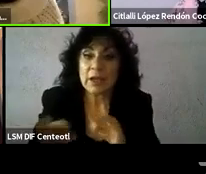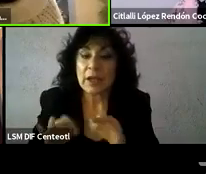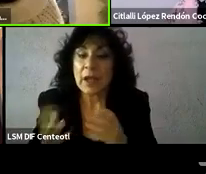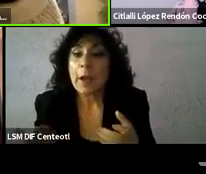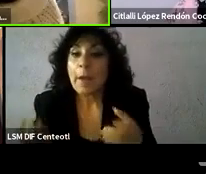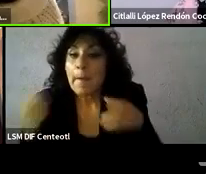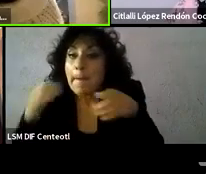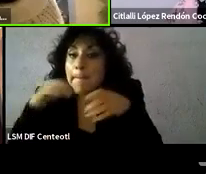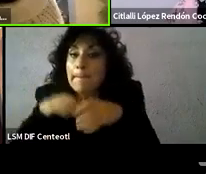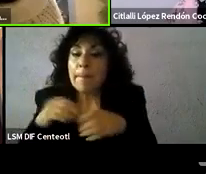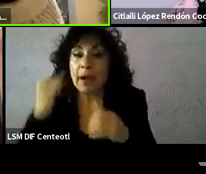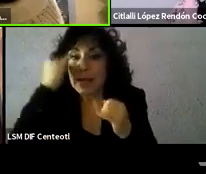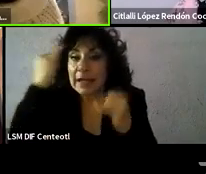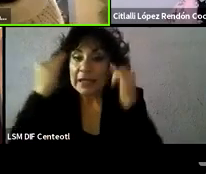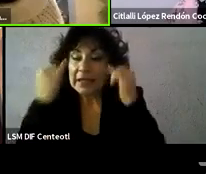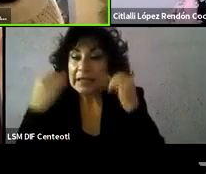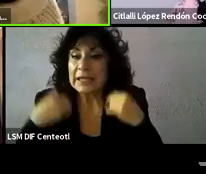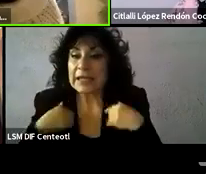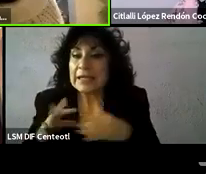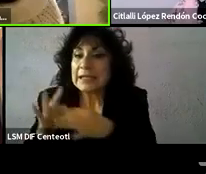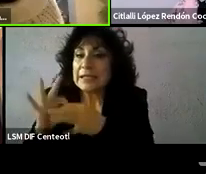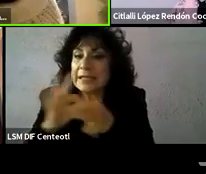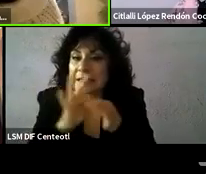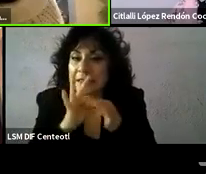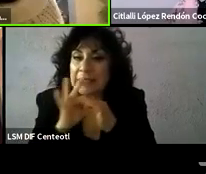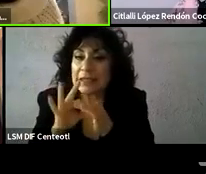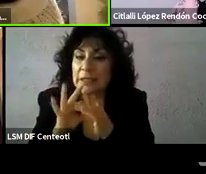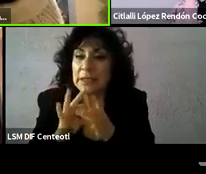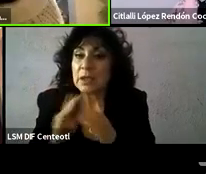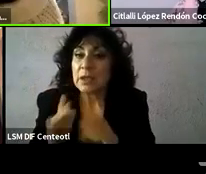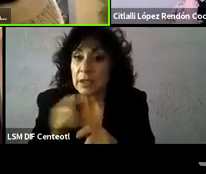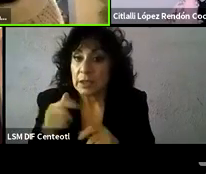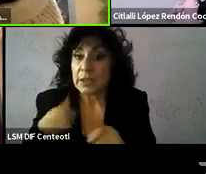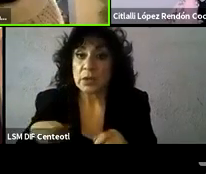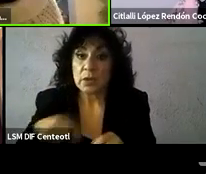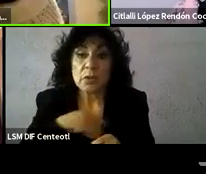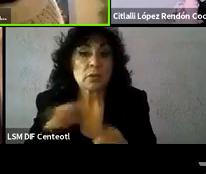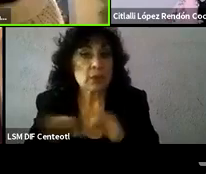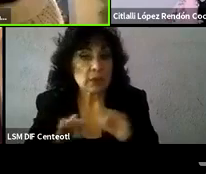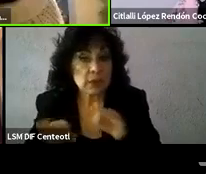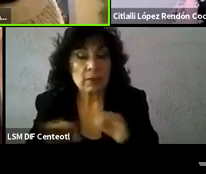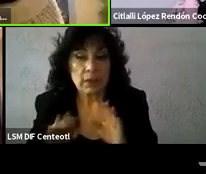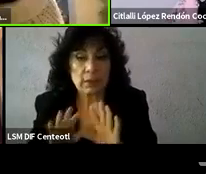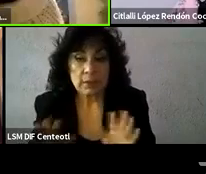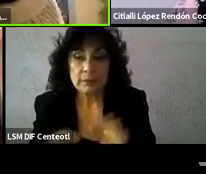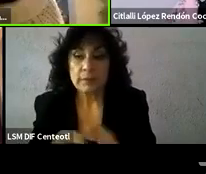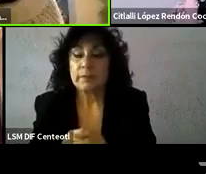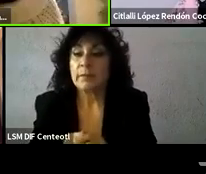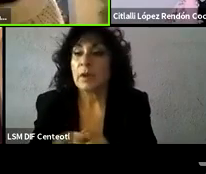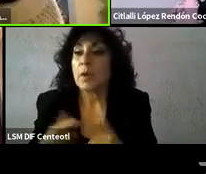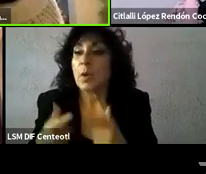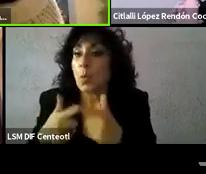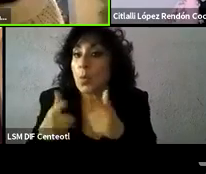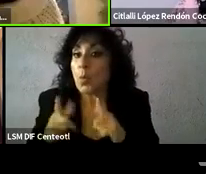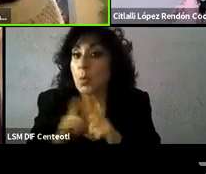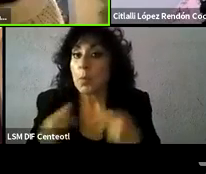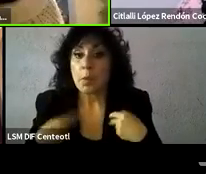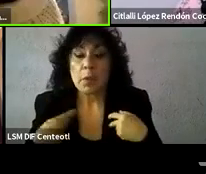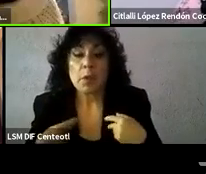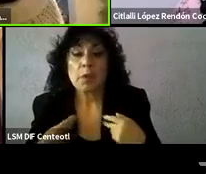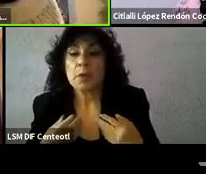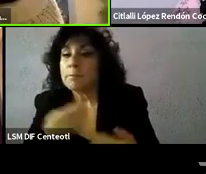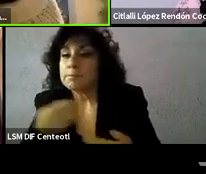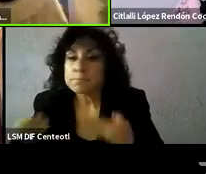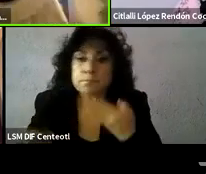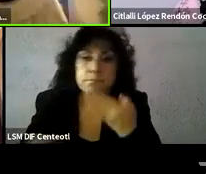pertenencia, por lo menos así lo hemos trabajado en educación intermedia, que a partir de tener una meta en común, un grupo de personas que comparten todos los días el